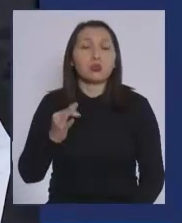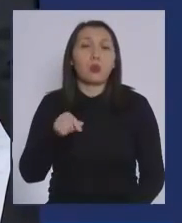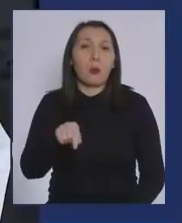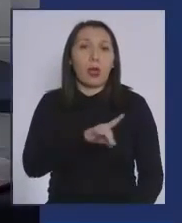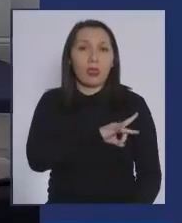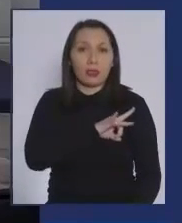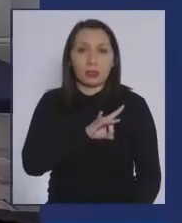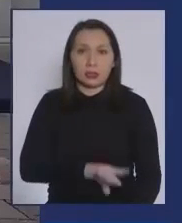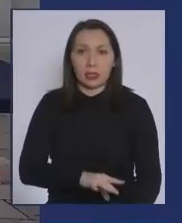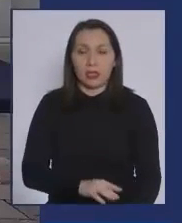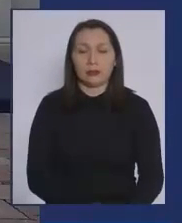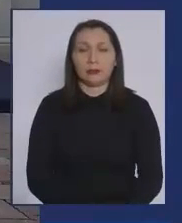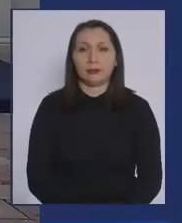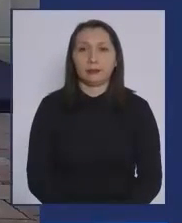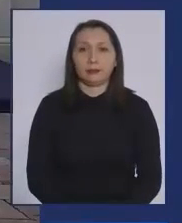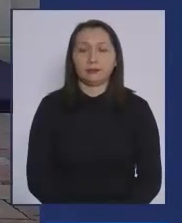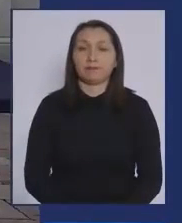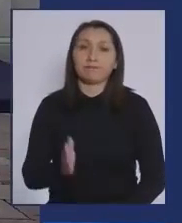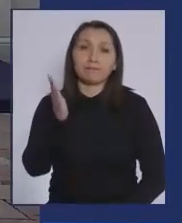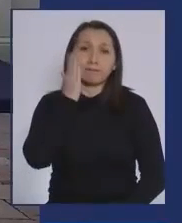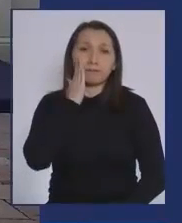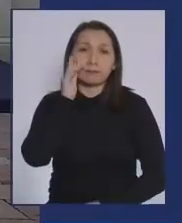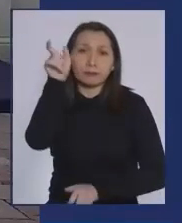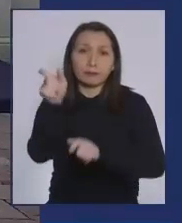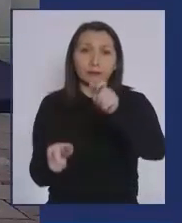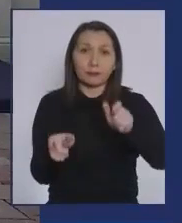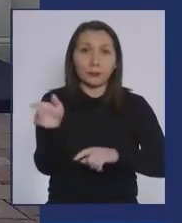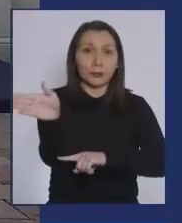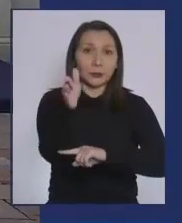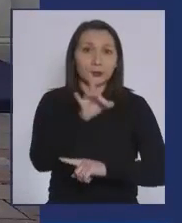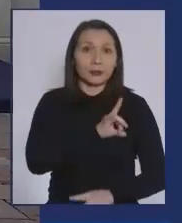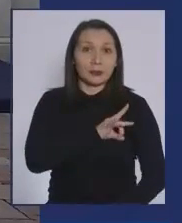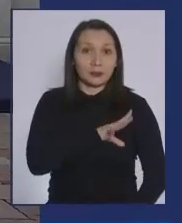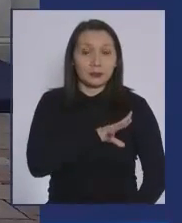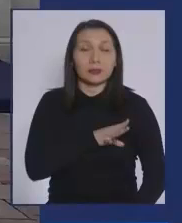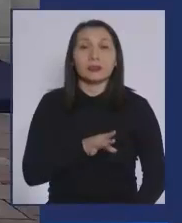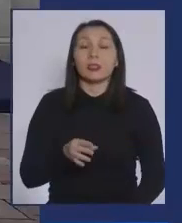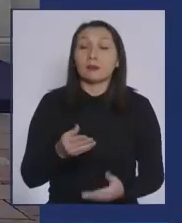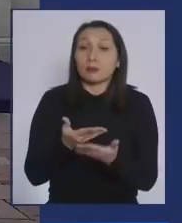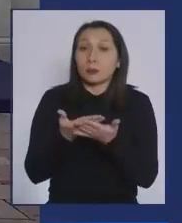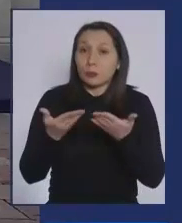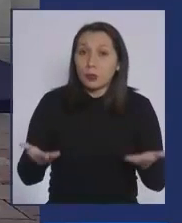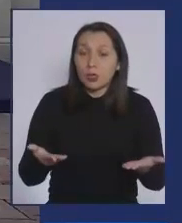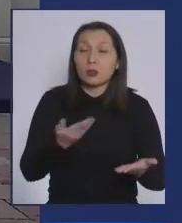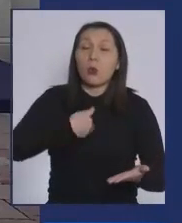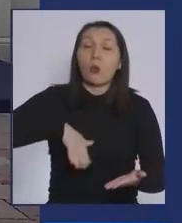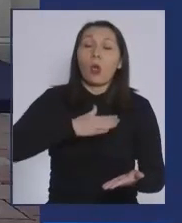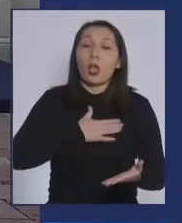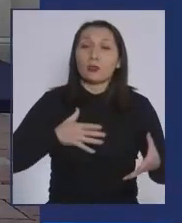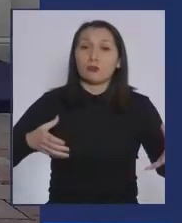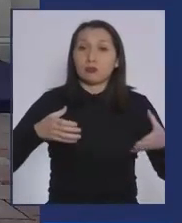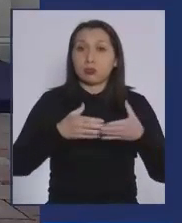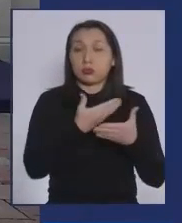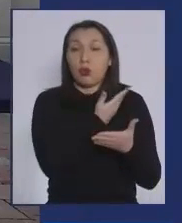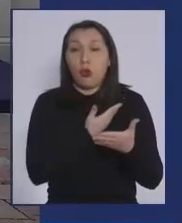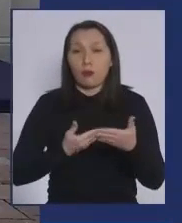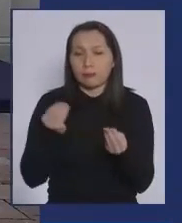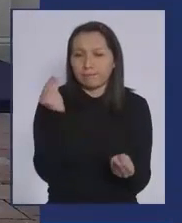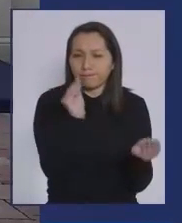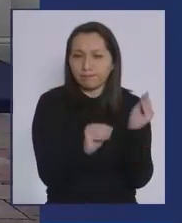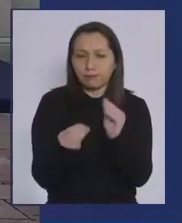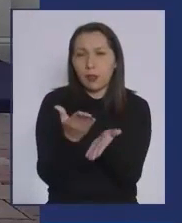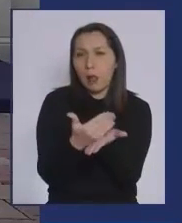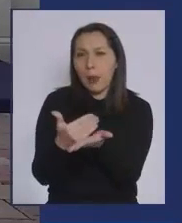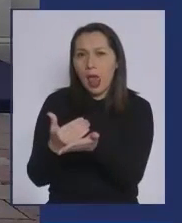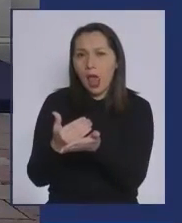país querido compatriotas por estas razones nuestro gobierno ha desarrollado un plan